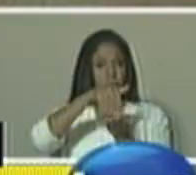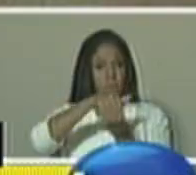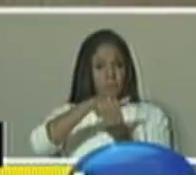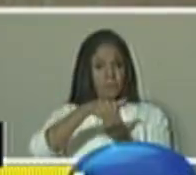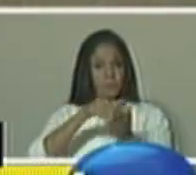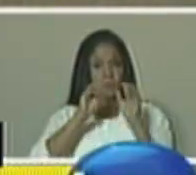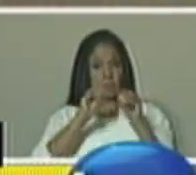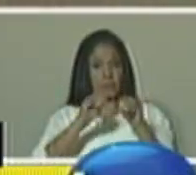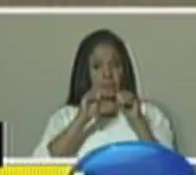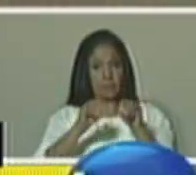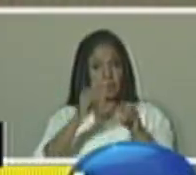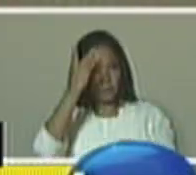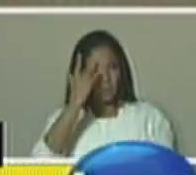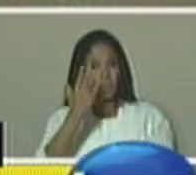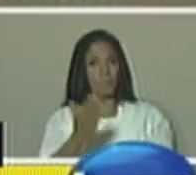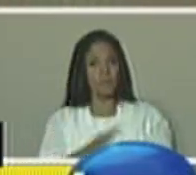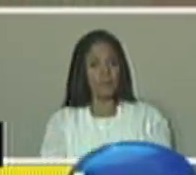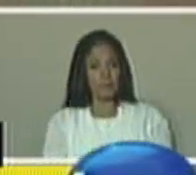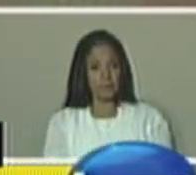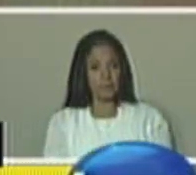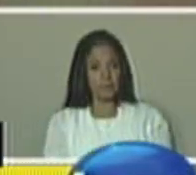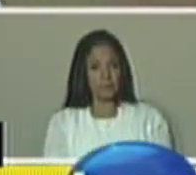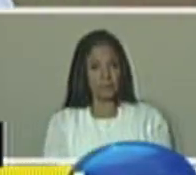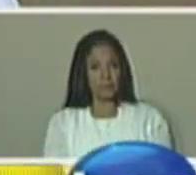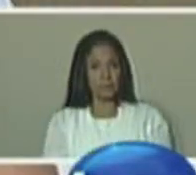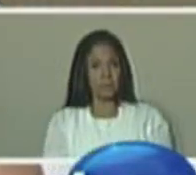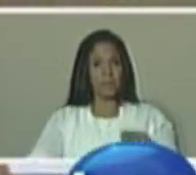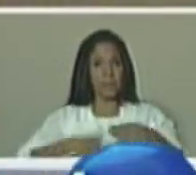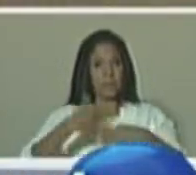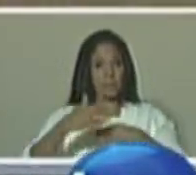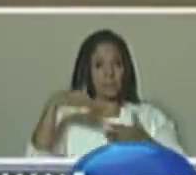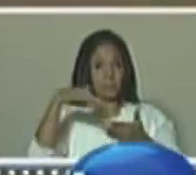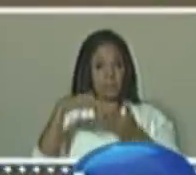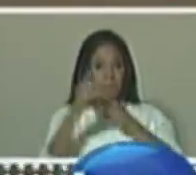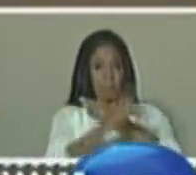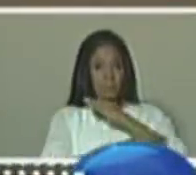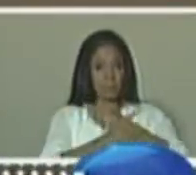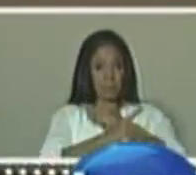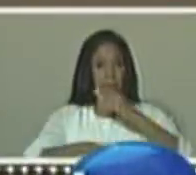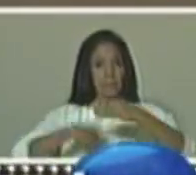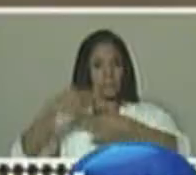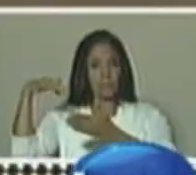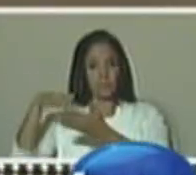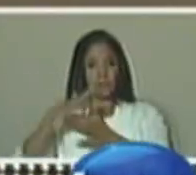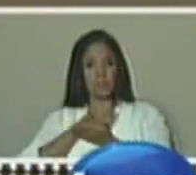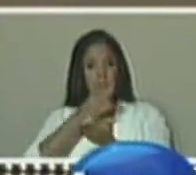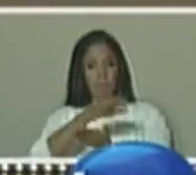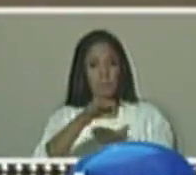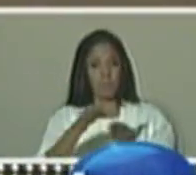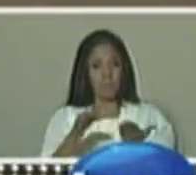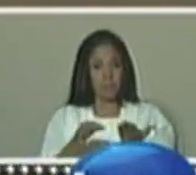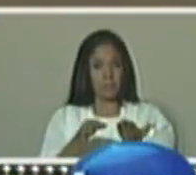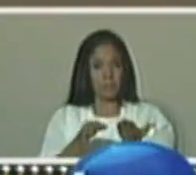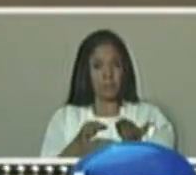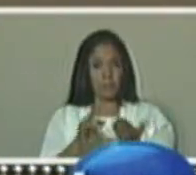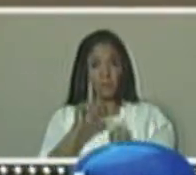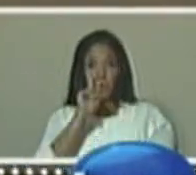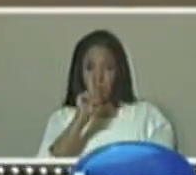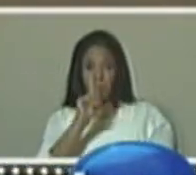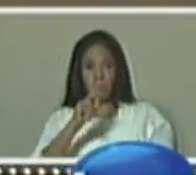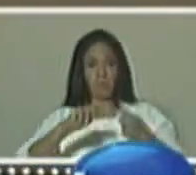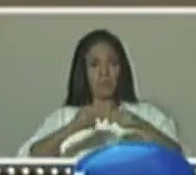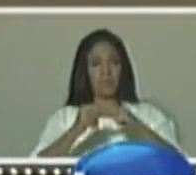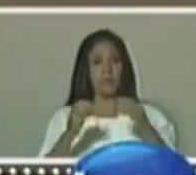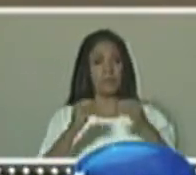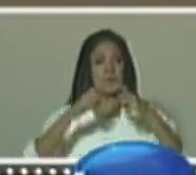alfabetización. ¿Por qué? Porque luego de estudiar mi distrito, luego de estudiar mi provincia, me di cuenta que uno de los mayores